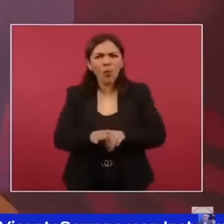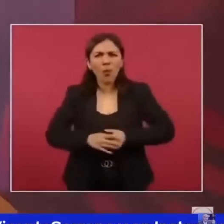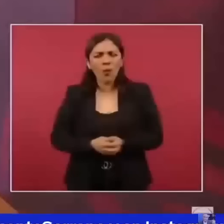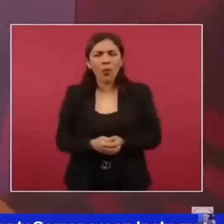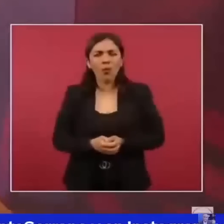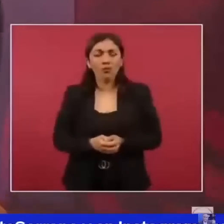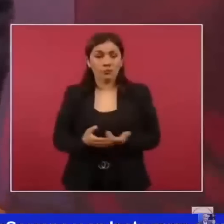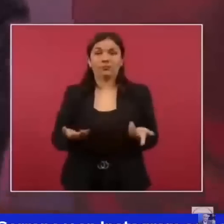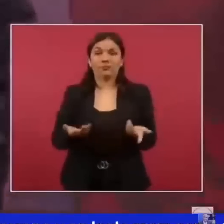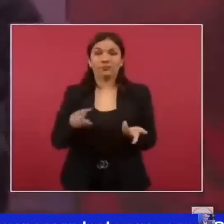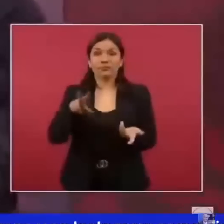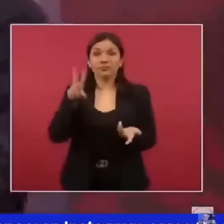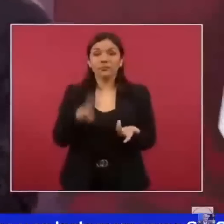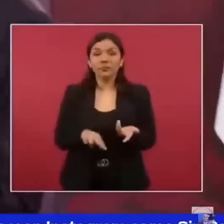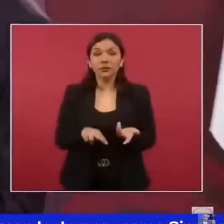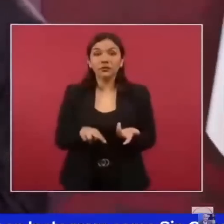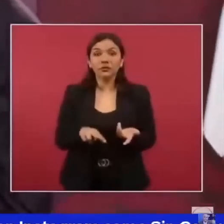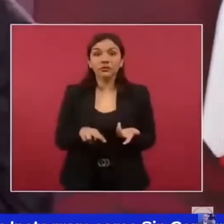porque pues